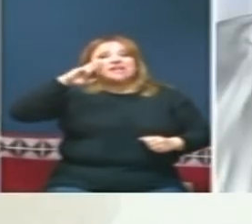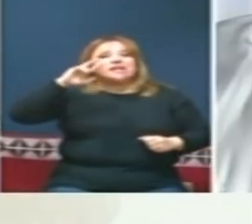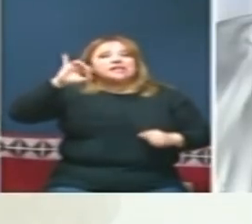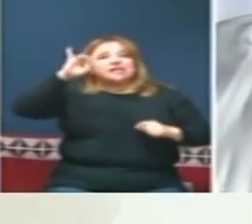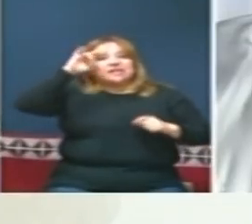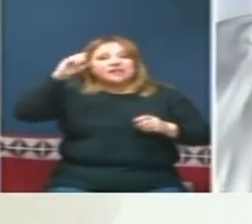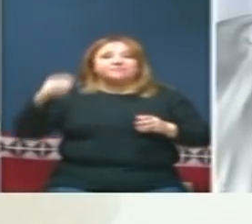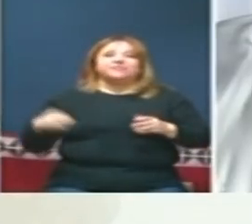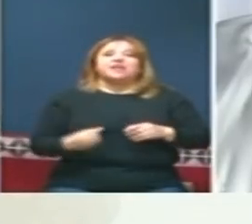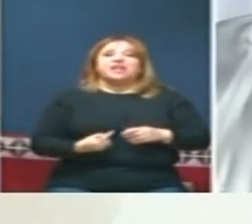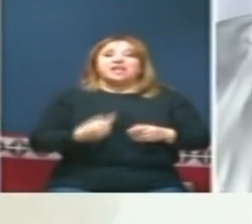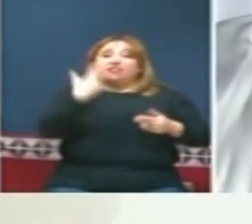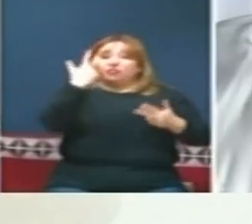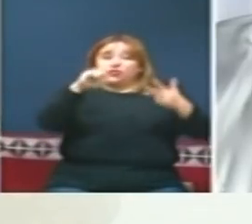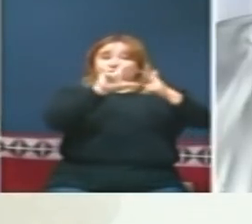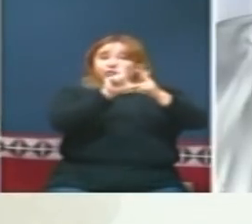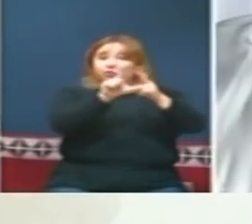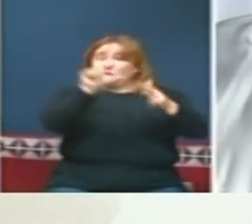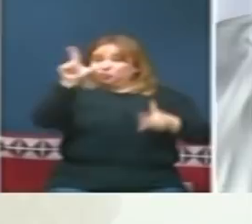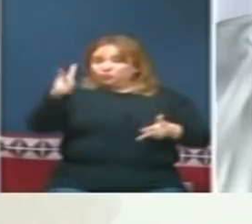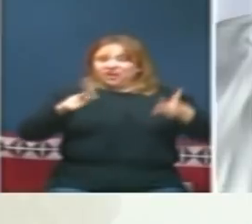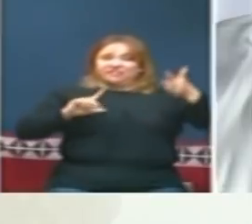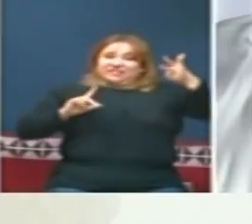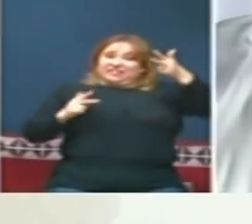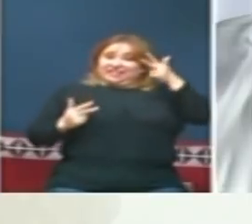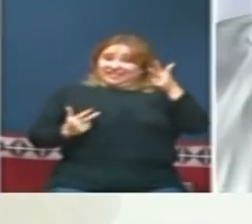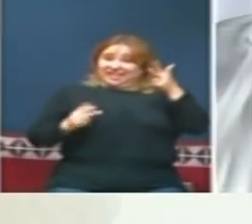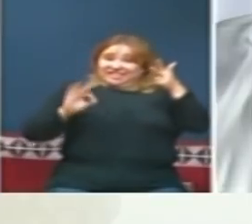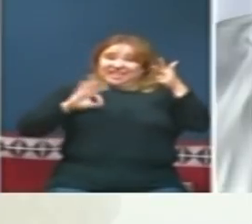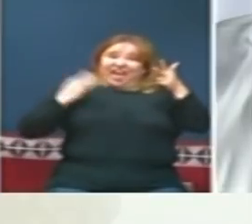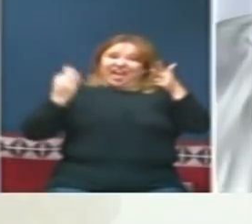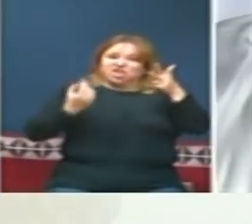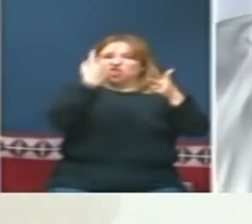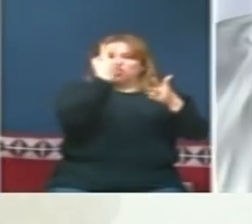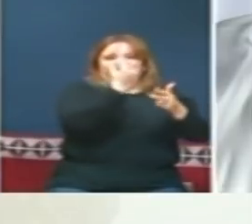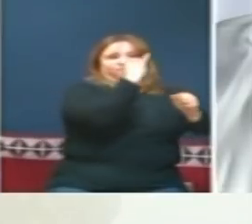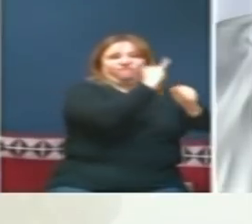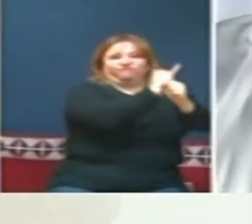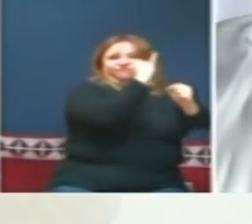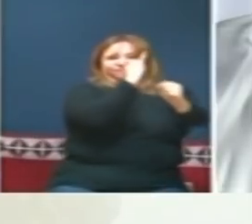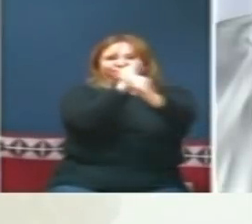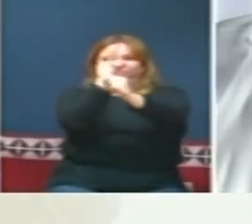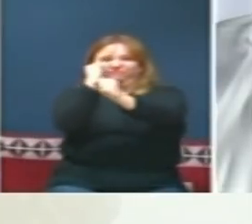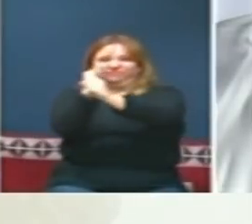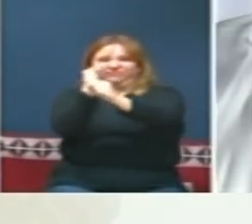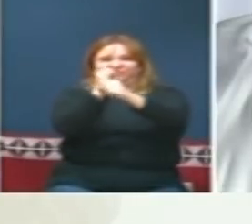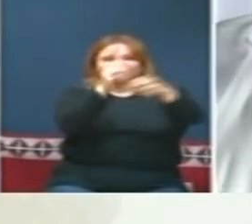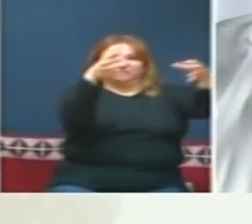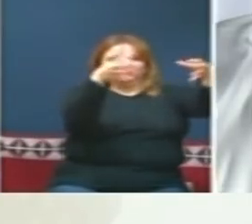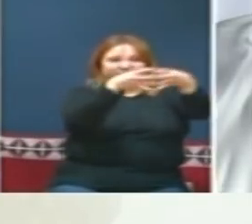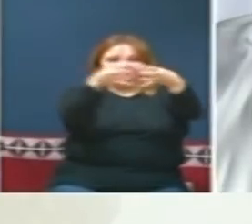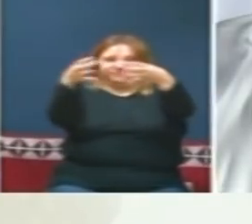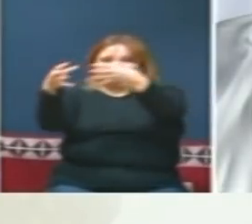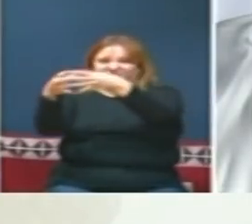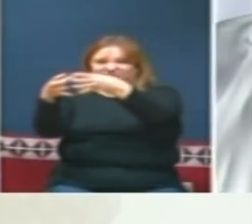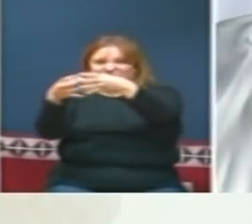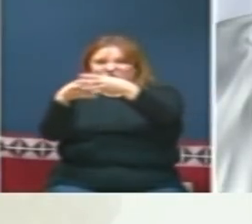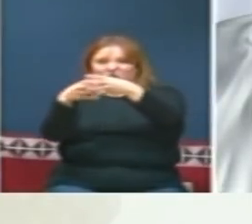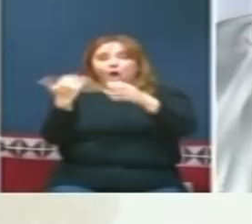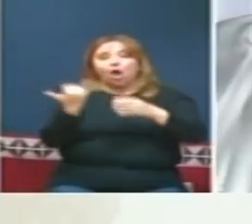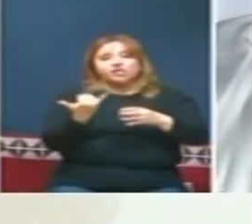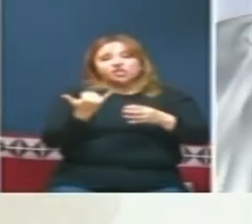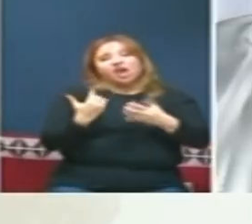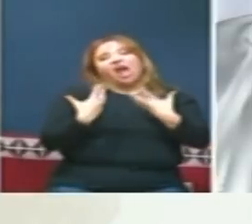Vivió los siguientes 3 años en 2 parroquias en calidad de vicario cooperador, donde tuvo